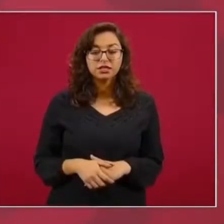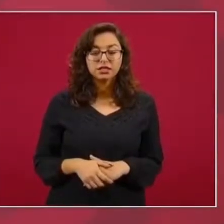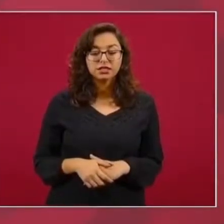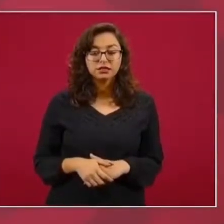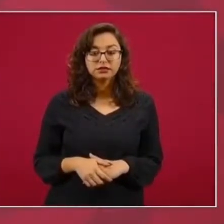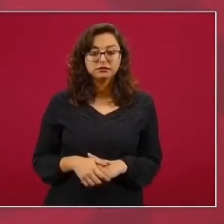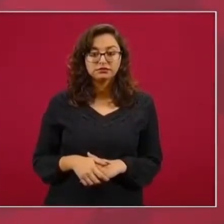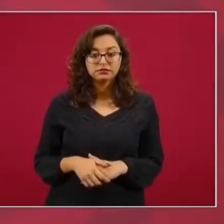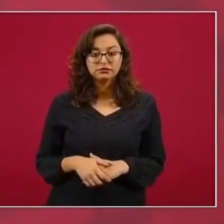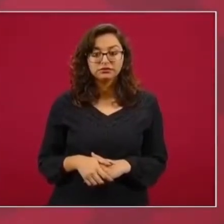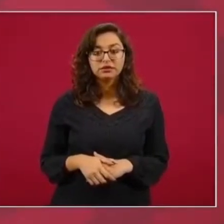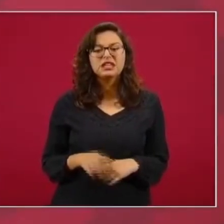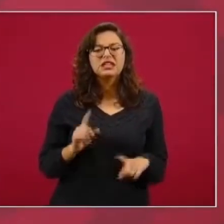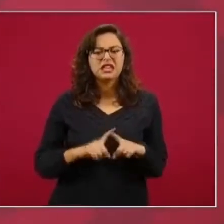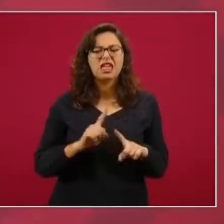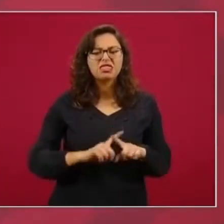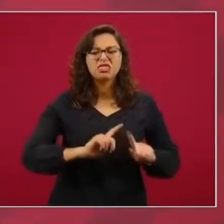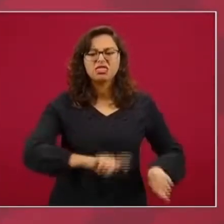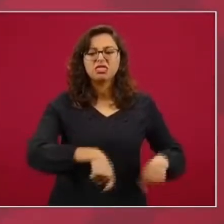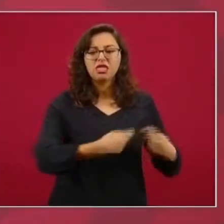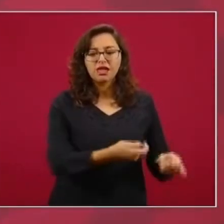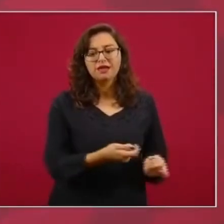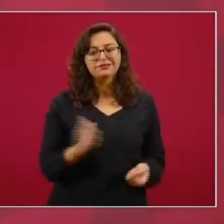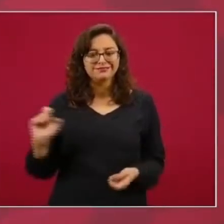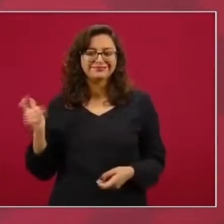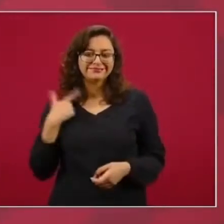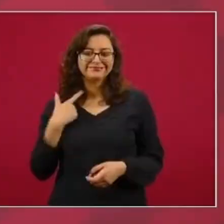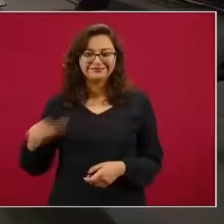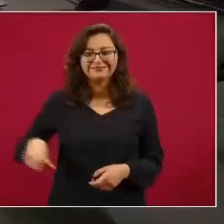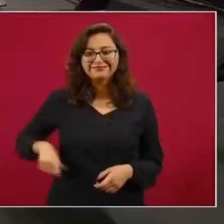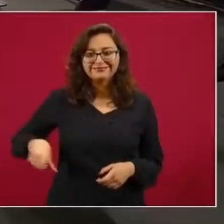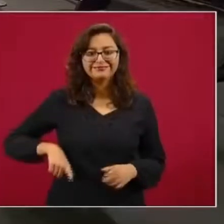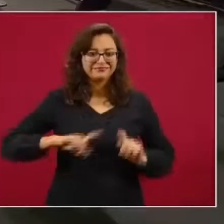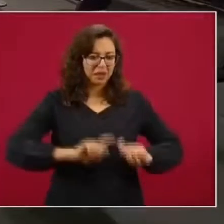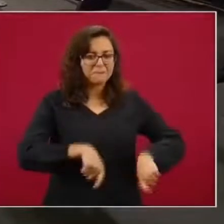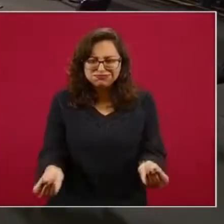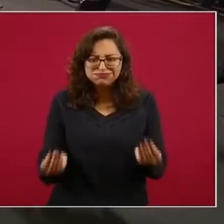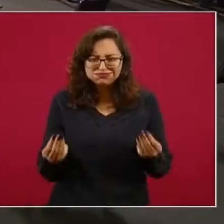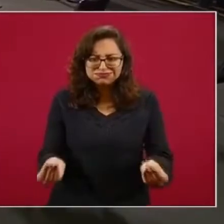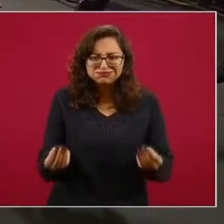los funcionarios del gobierno, pero llega tanto